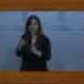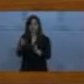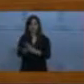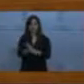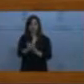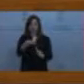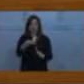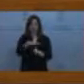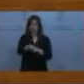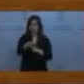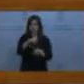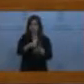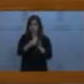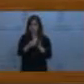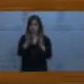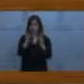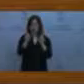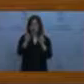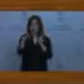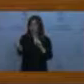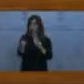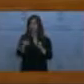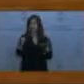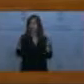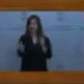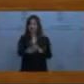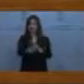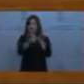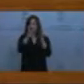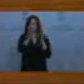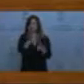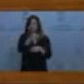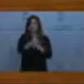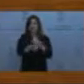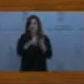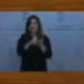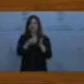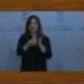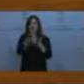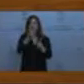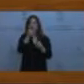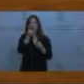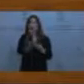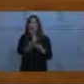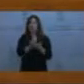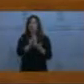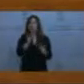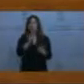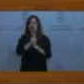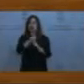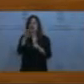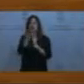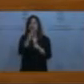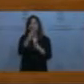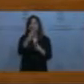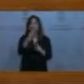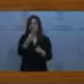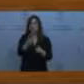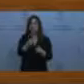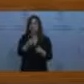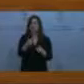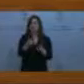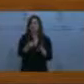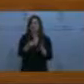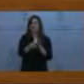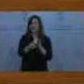educativo, más bien al contrario. Ustedes utilizan como como argumento en contra que se colapsaría el